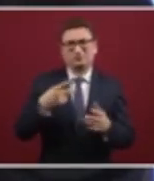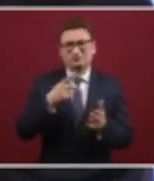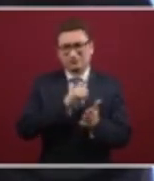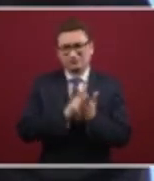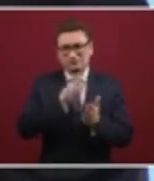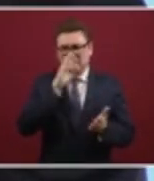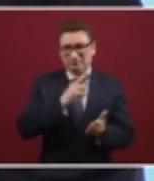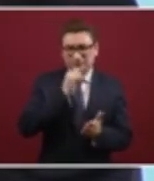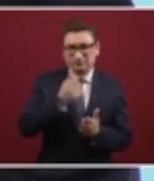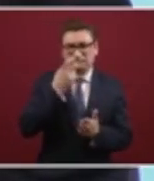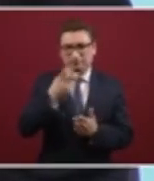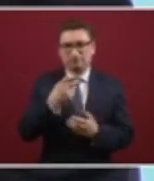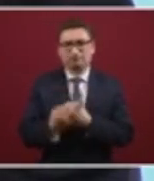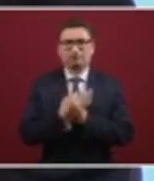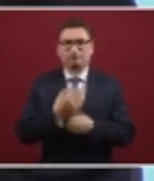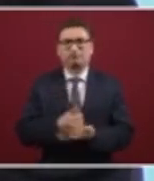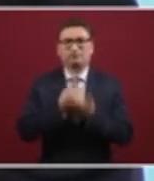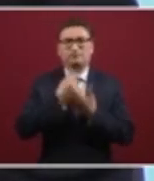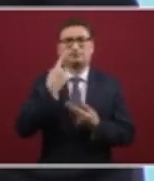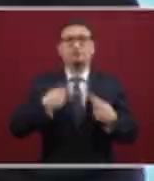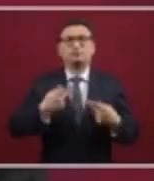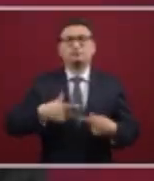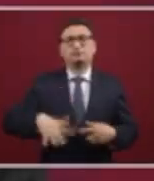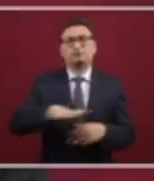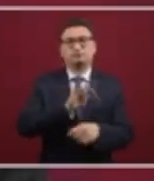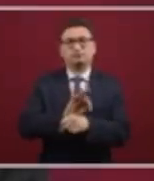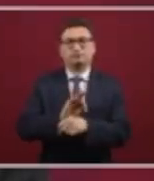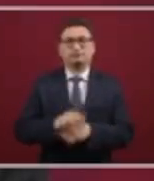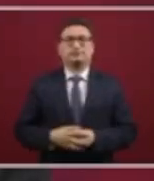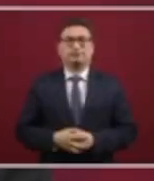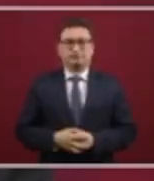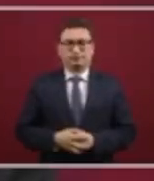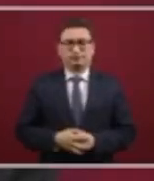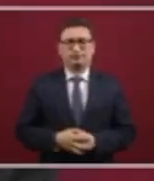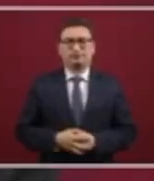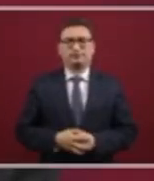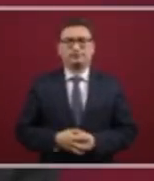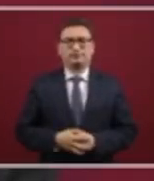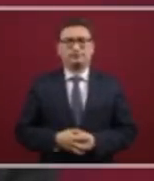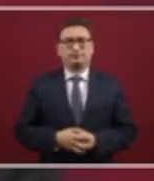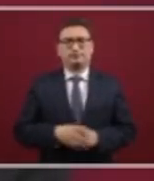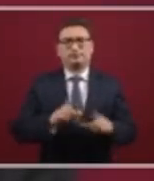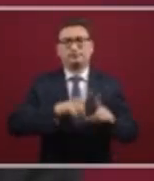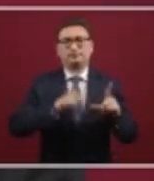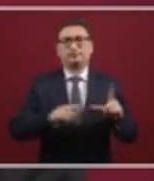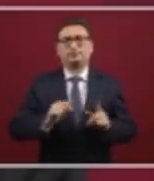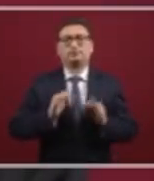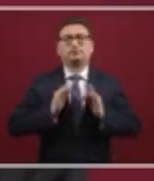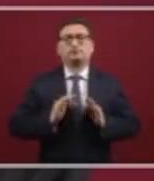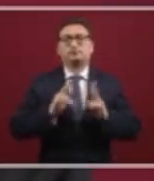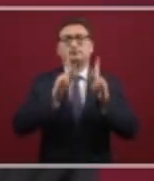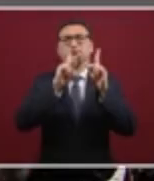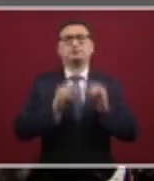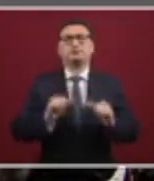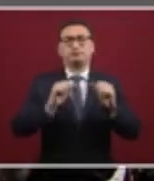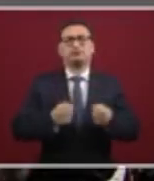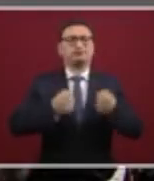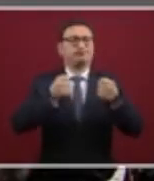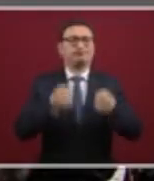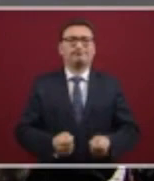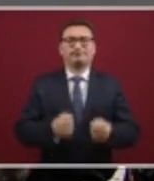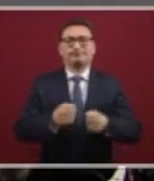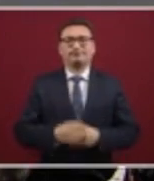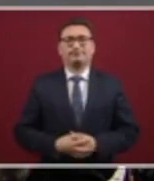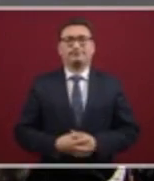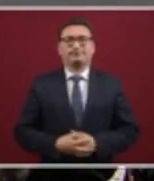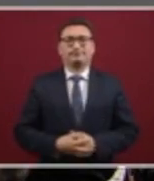protegiendo a los ciudadanos, que haya paz, que haya seguridad pública.